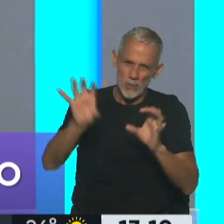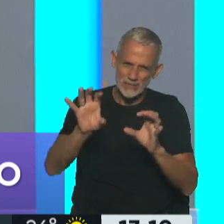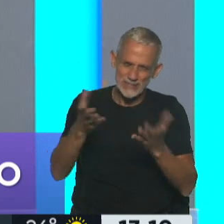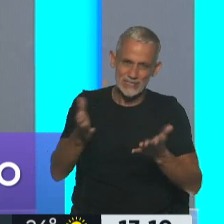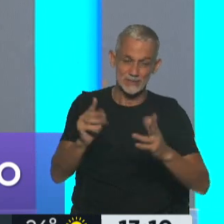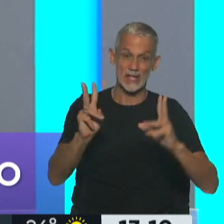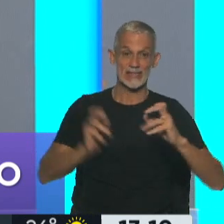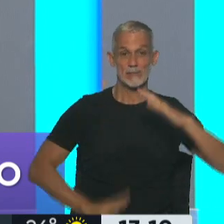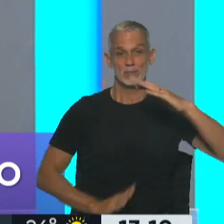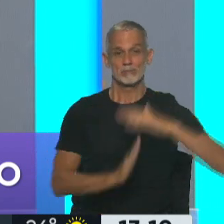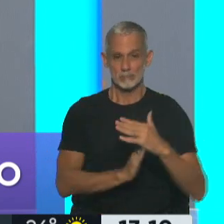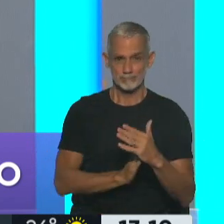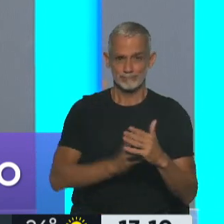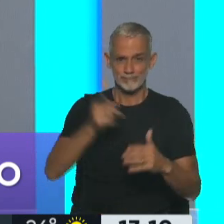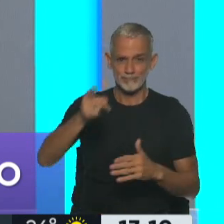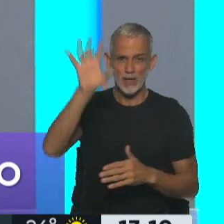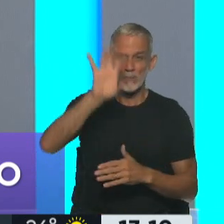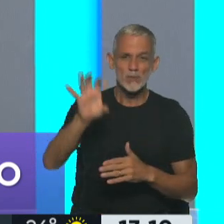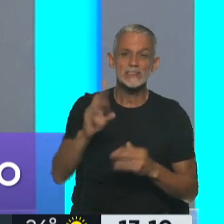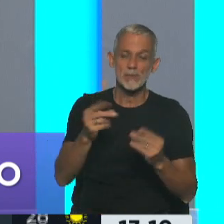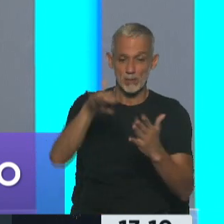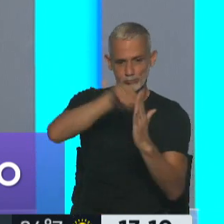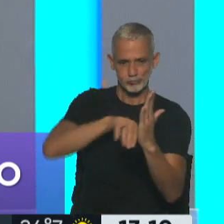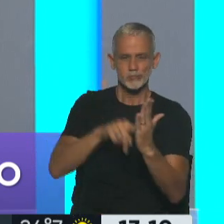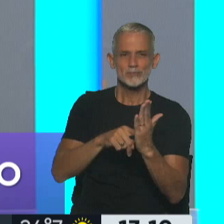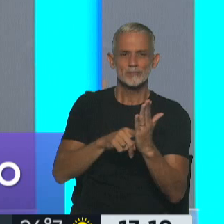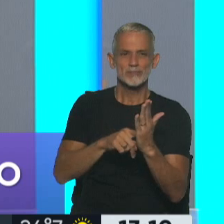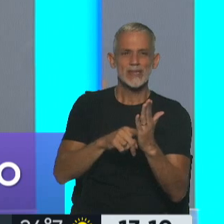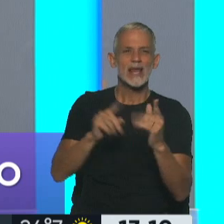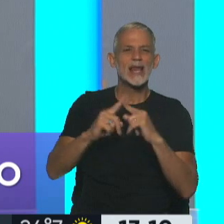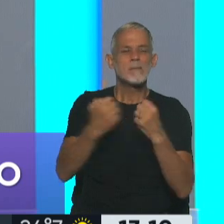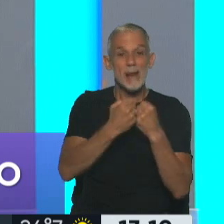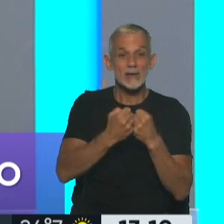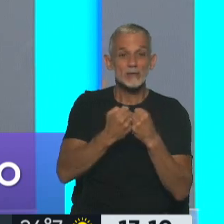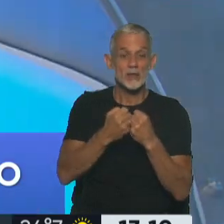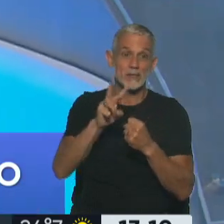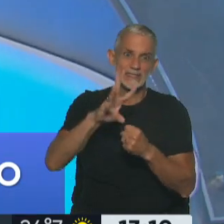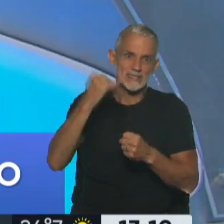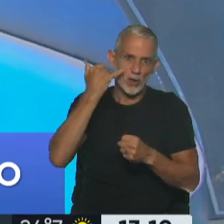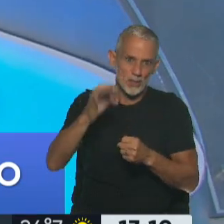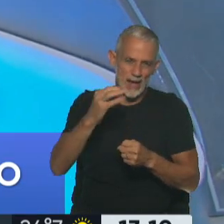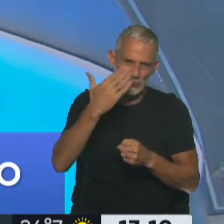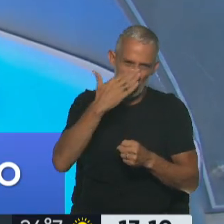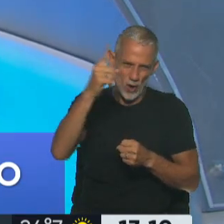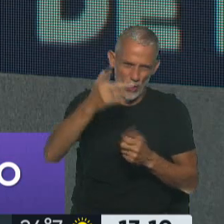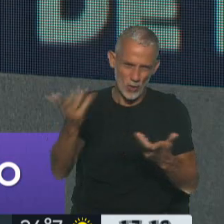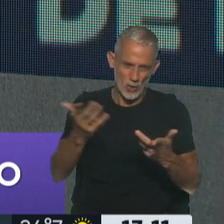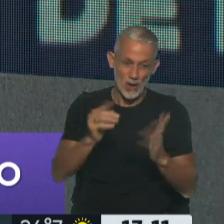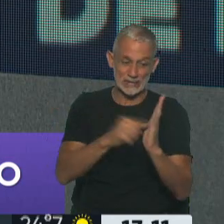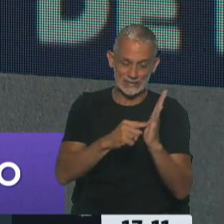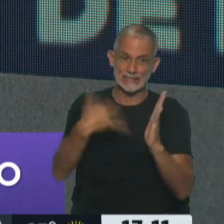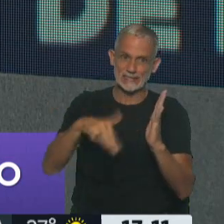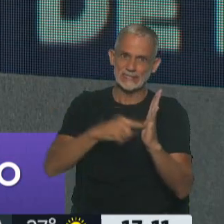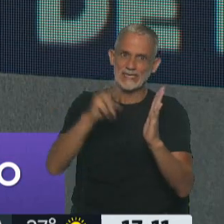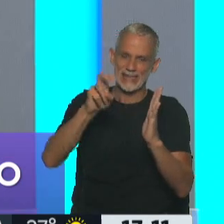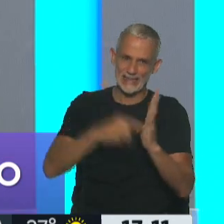el tema central en el pacto, o uno de los temas centrales, en el pacto del 25 de mayo en la provincia de Córdoba. ¿Y qué sucede Ahí